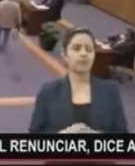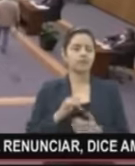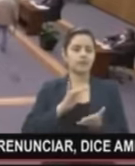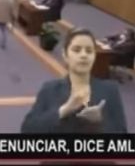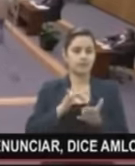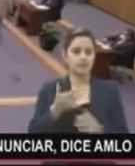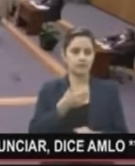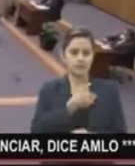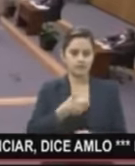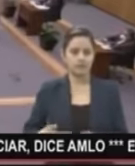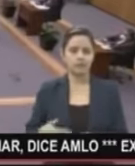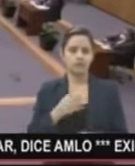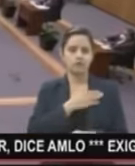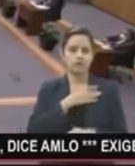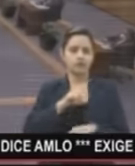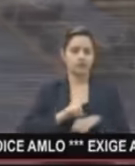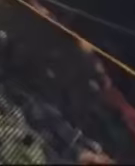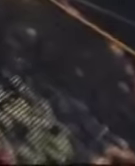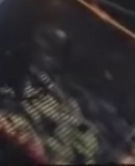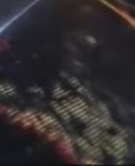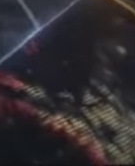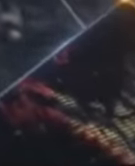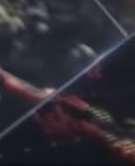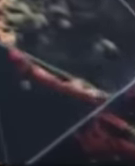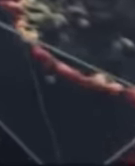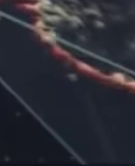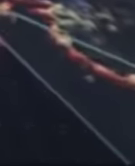inicialmente. Así es que con esto y más regresamos después de la pausa.